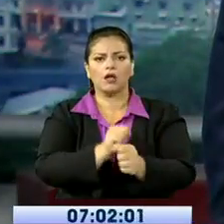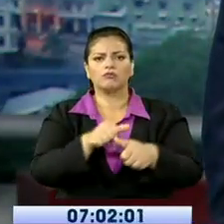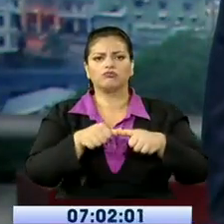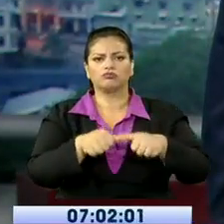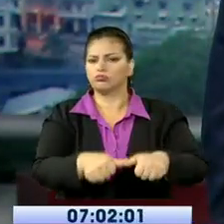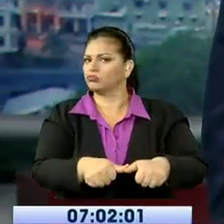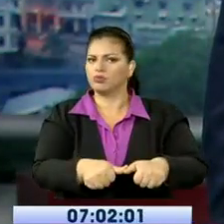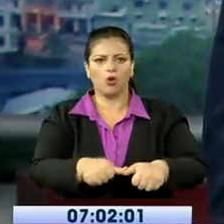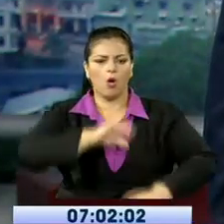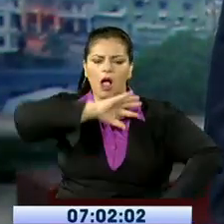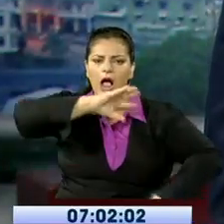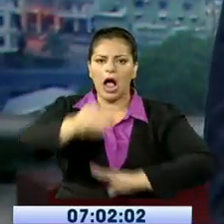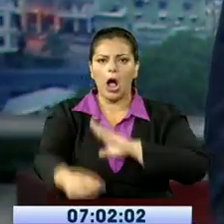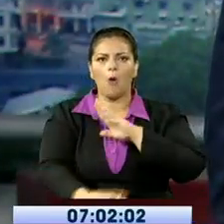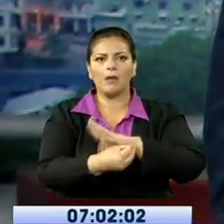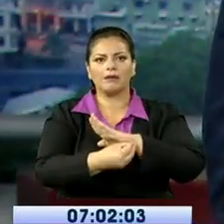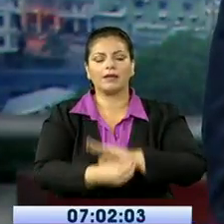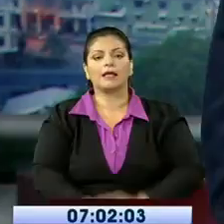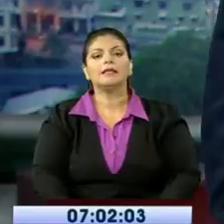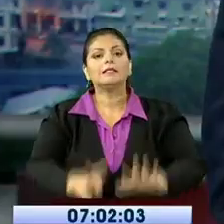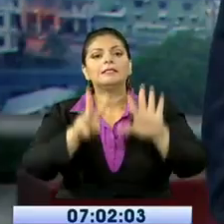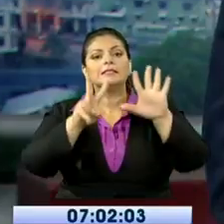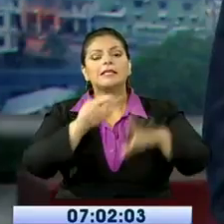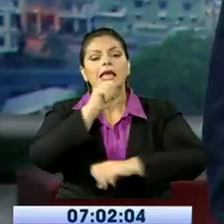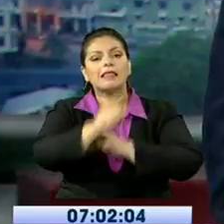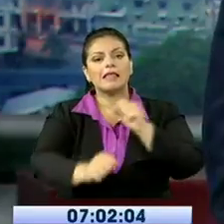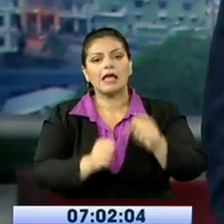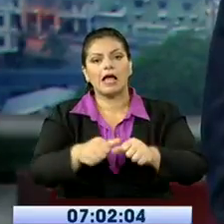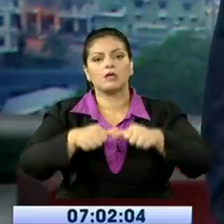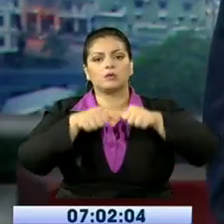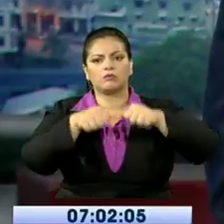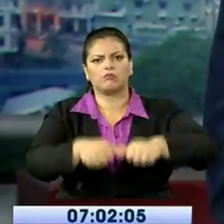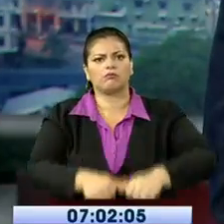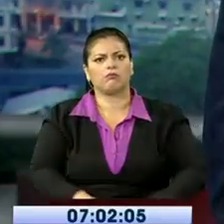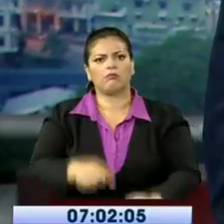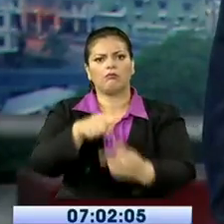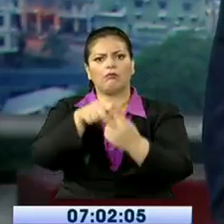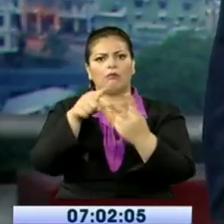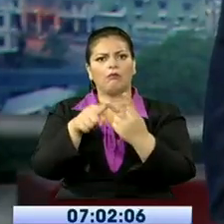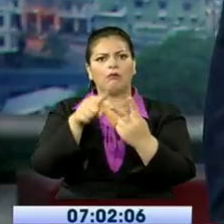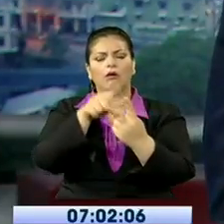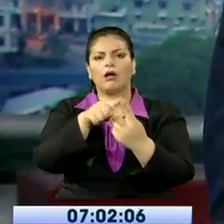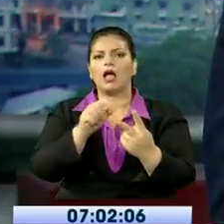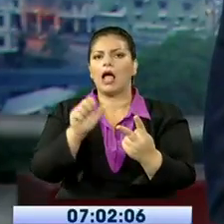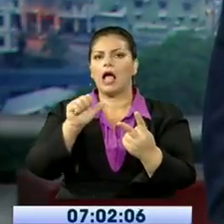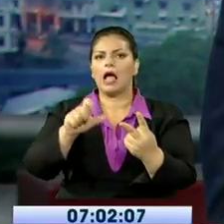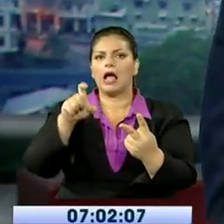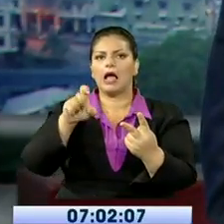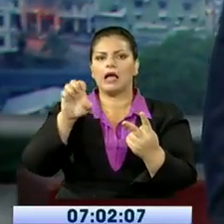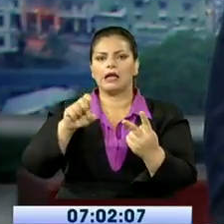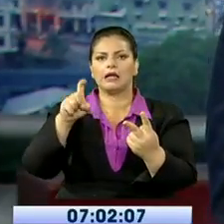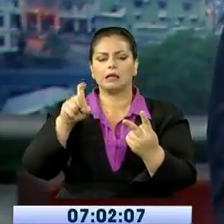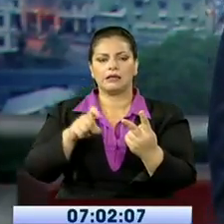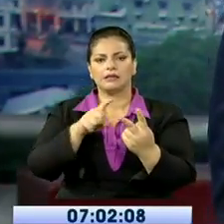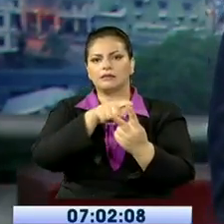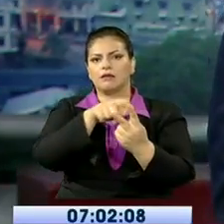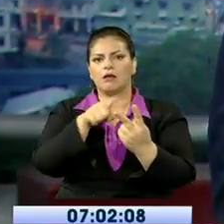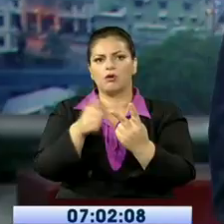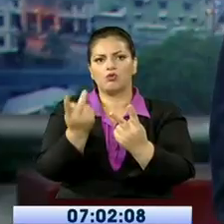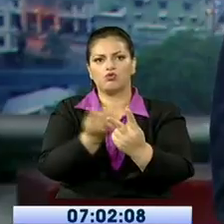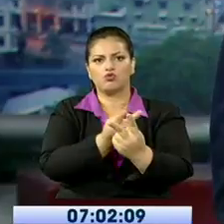Pareja Giannuzzelli, acusados por el delito de cohecho junto a otras 14 personas en el caso